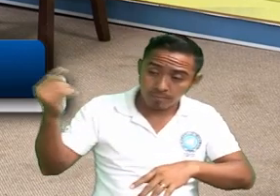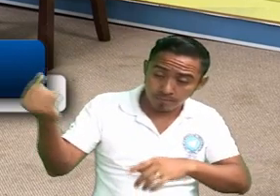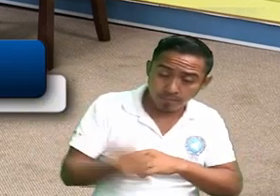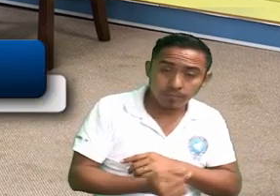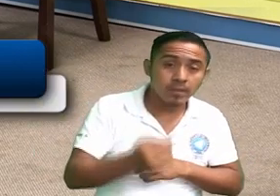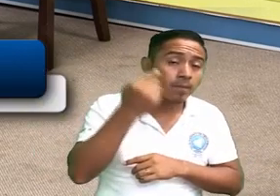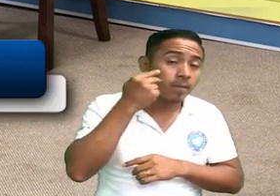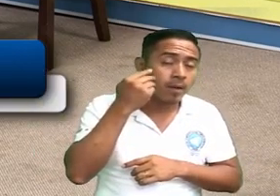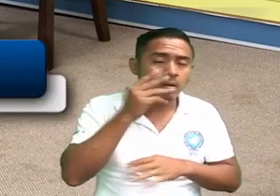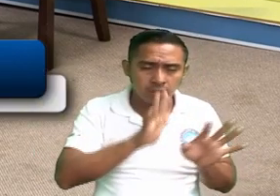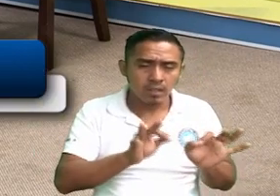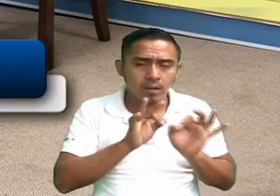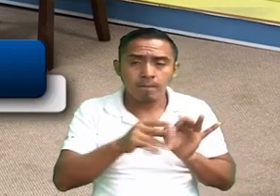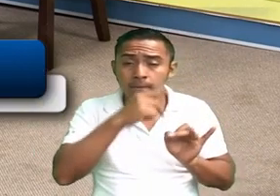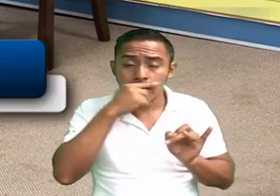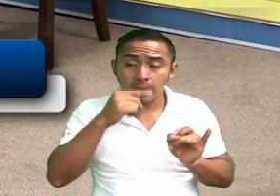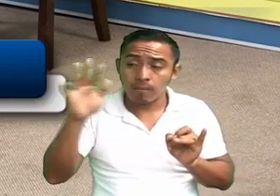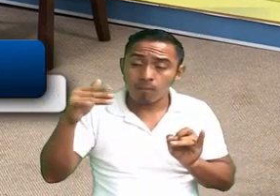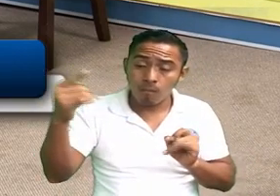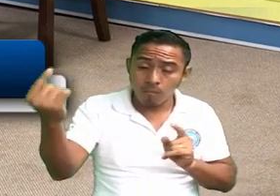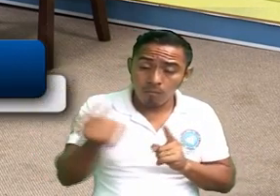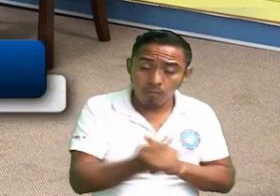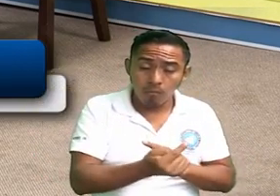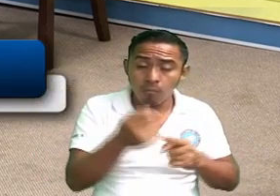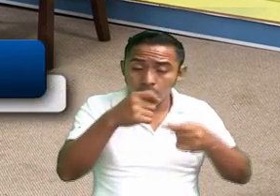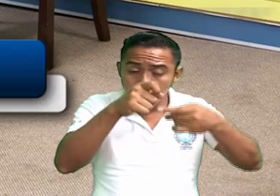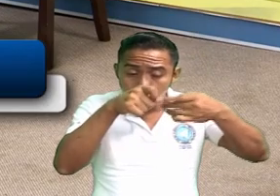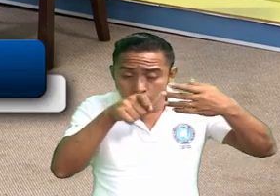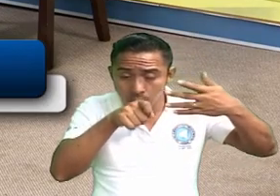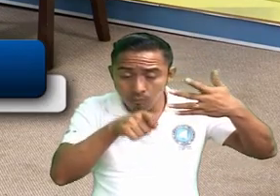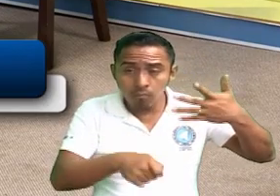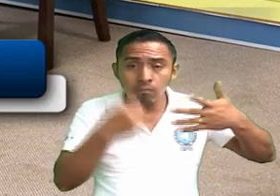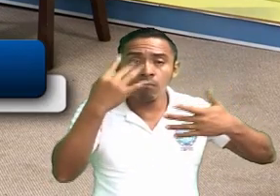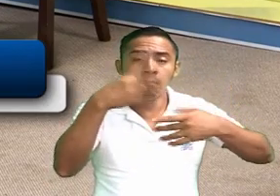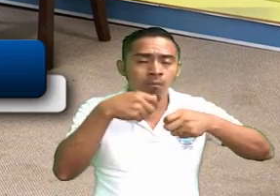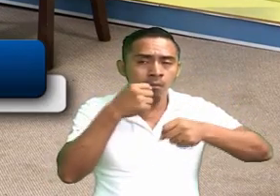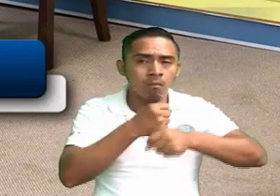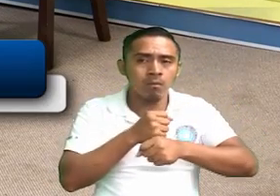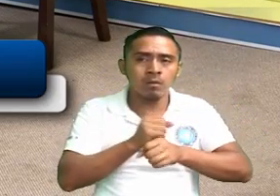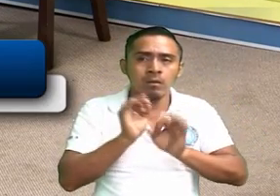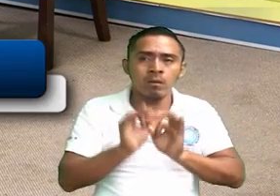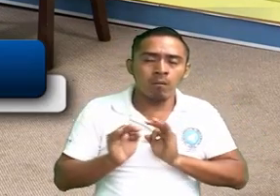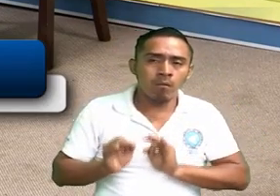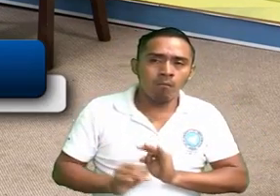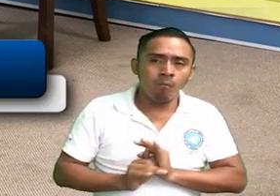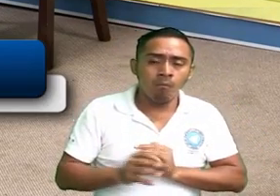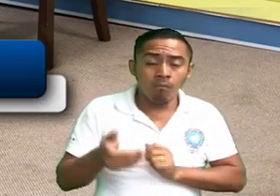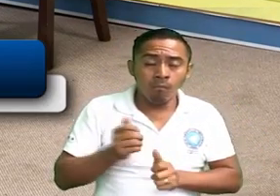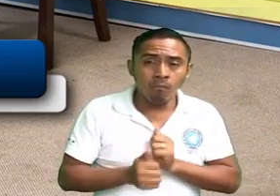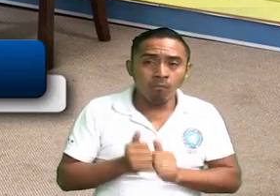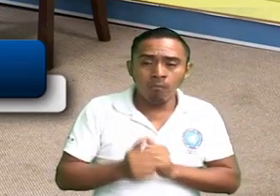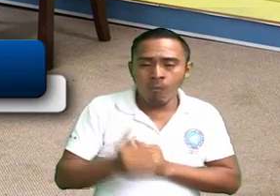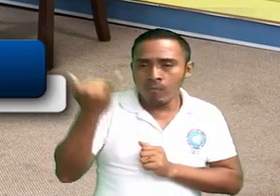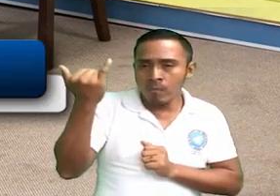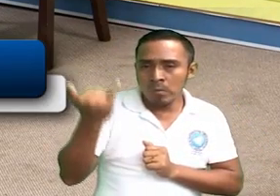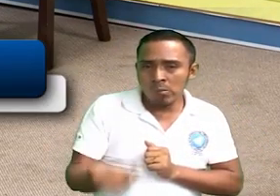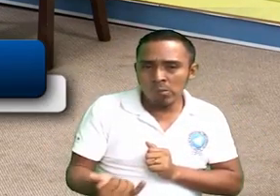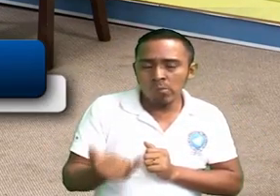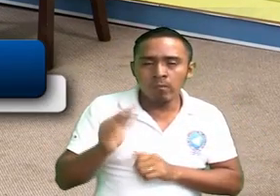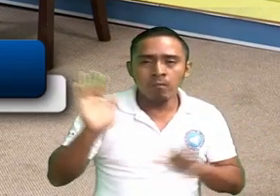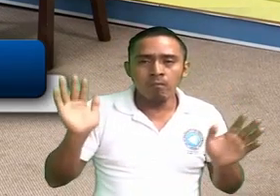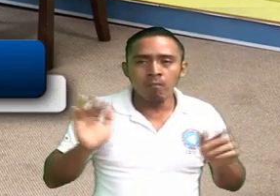hay desnutrición, hay desnutrición, hay violencia en el hogar. Entonces yo mandé